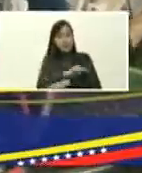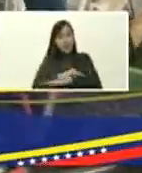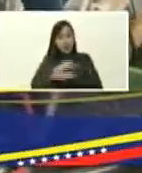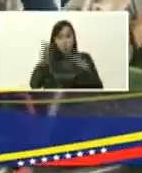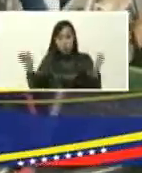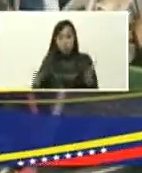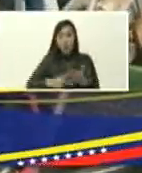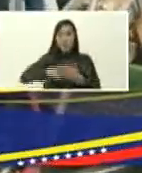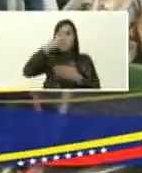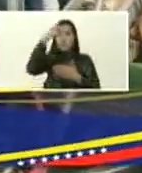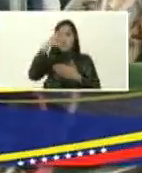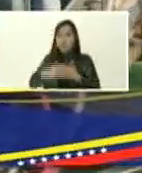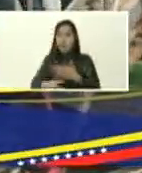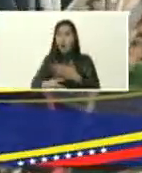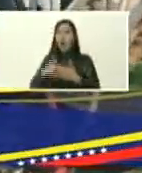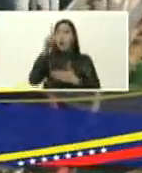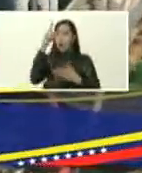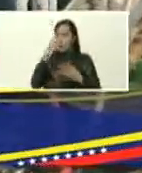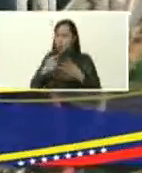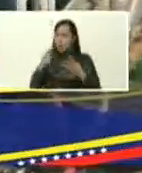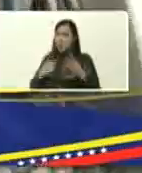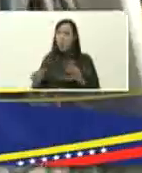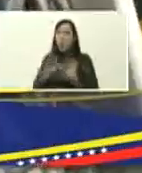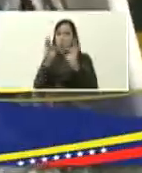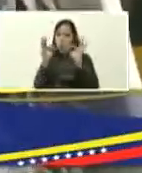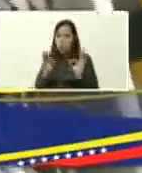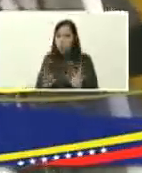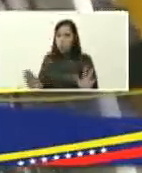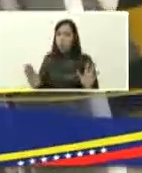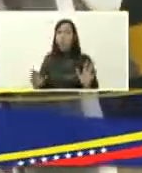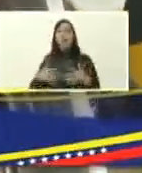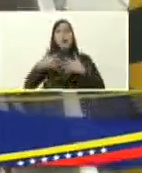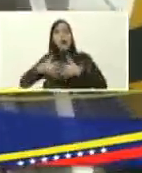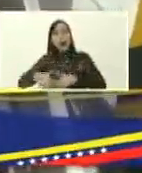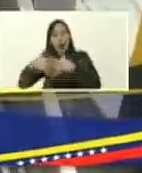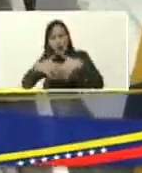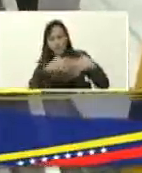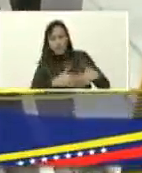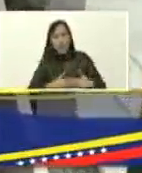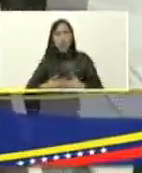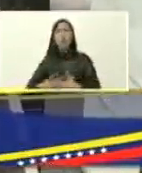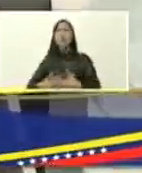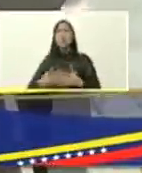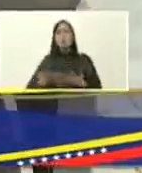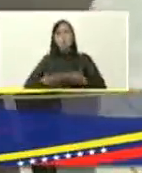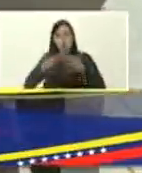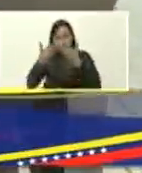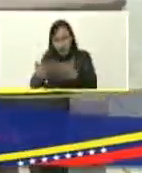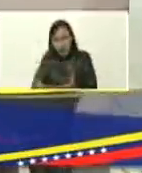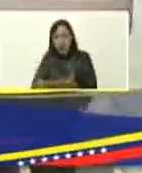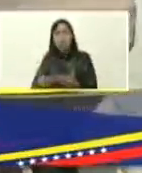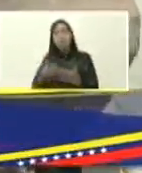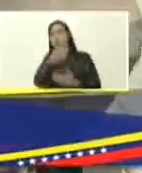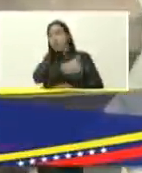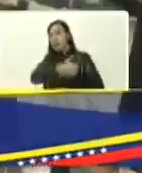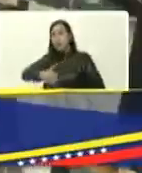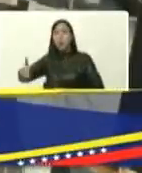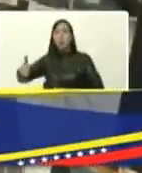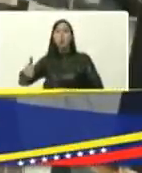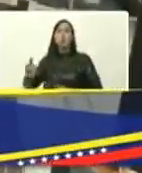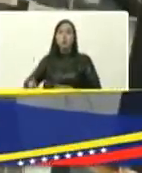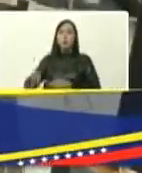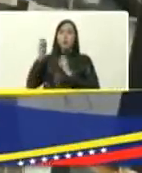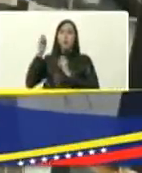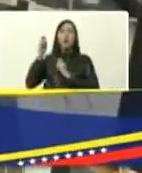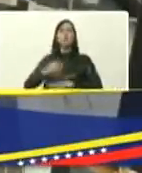planes de isopesca, de corpesca y especialmente de fondpesca para brindarle herramientas y equipos a nuestros pescadores. Y nuestro